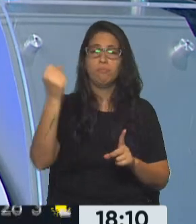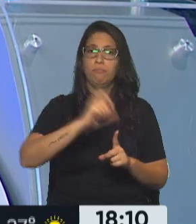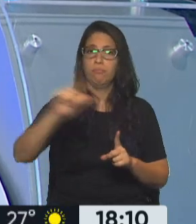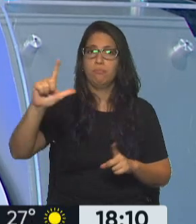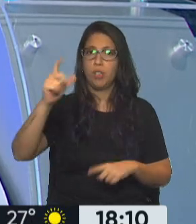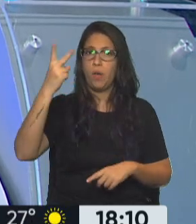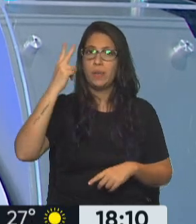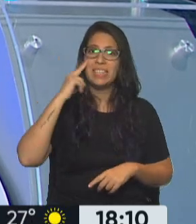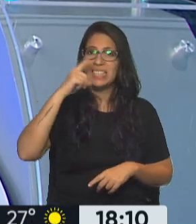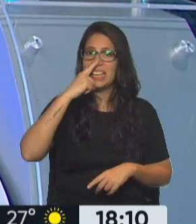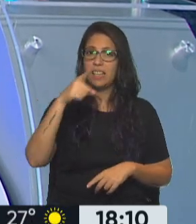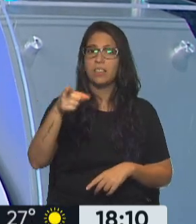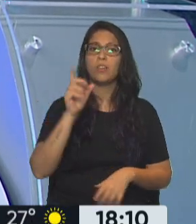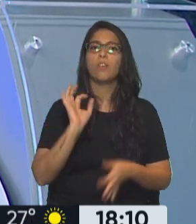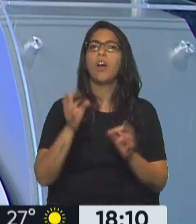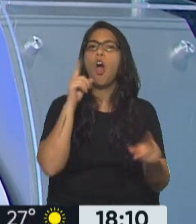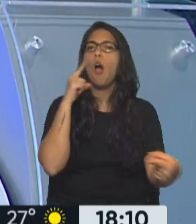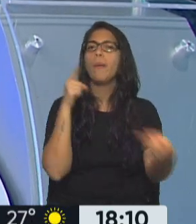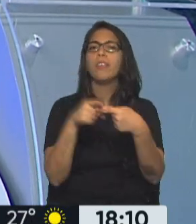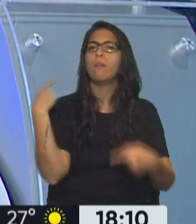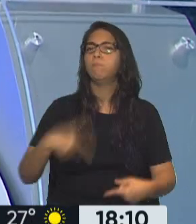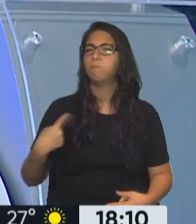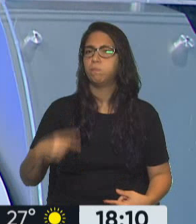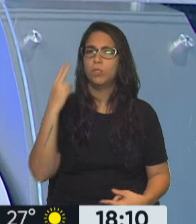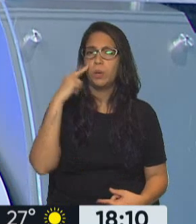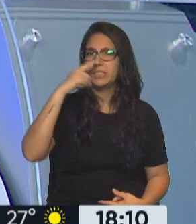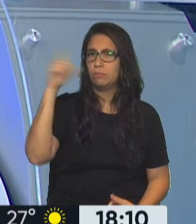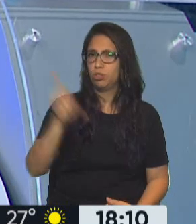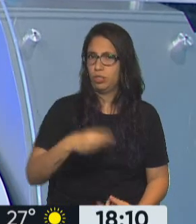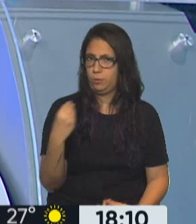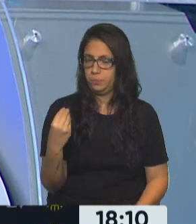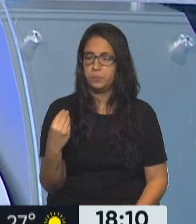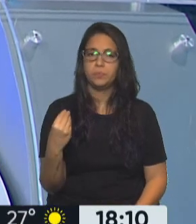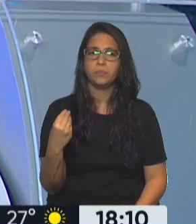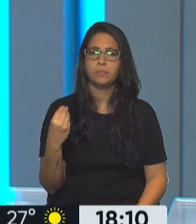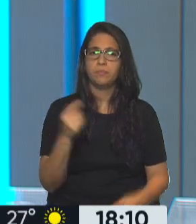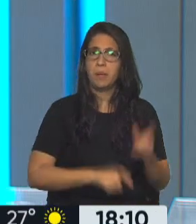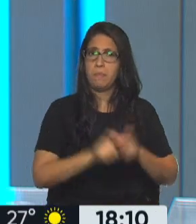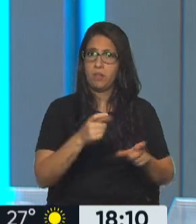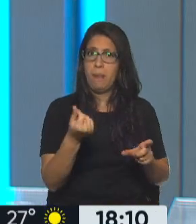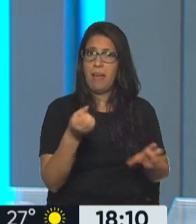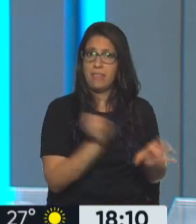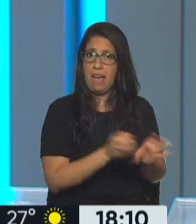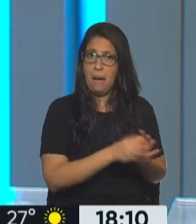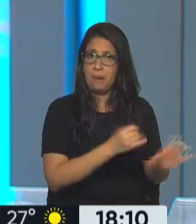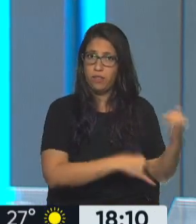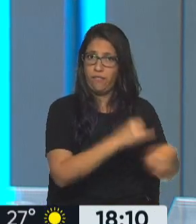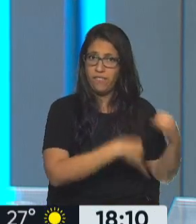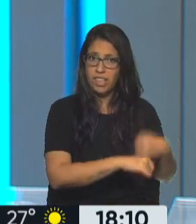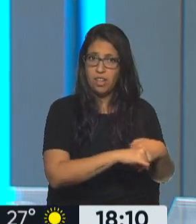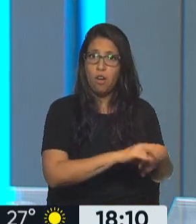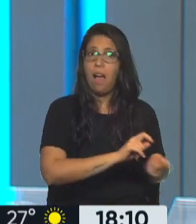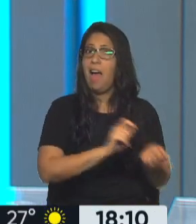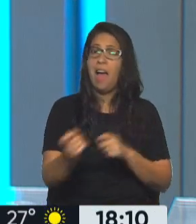moneda argentina. ¿Qué se busca? Lo que queda de la moneda. Claro, ¿qué se busca? Que la gente que tiene plazos fijos no se pase al